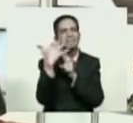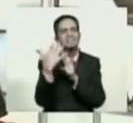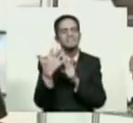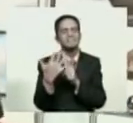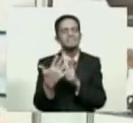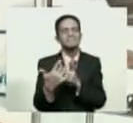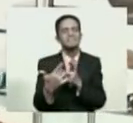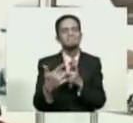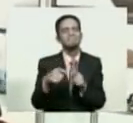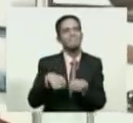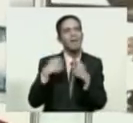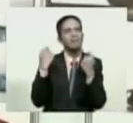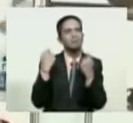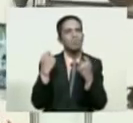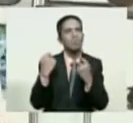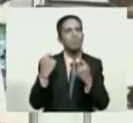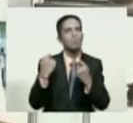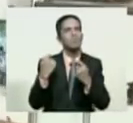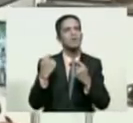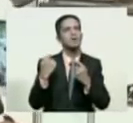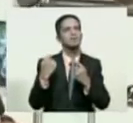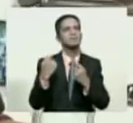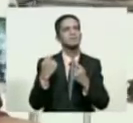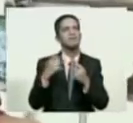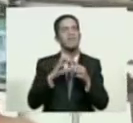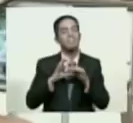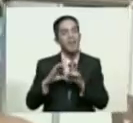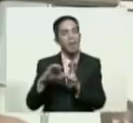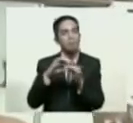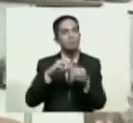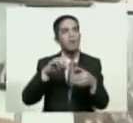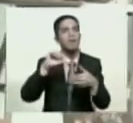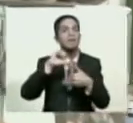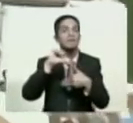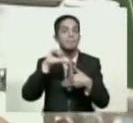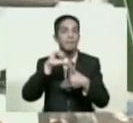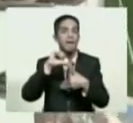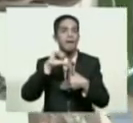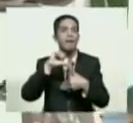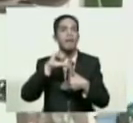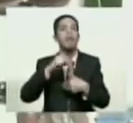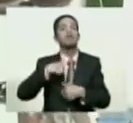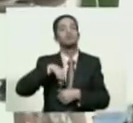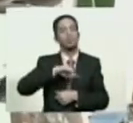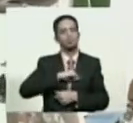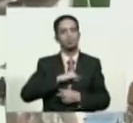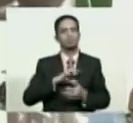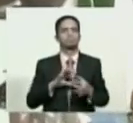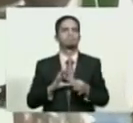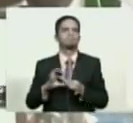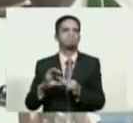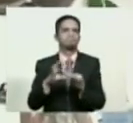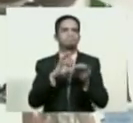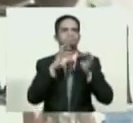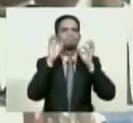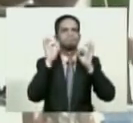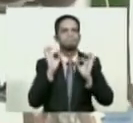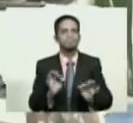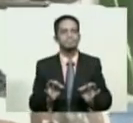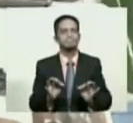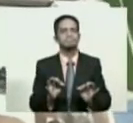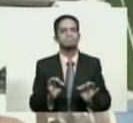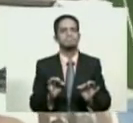de fractura, de fragmentación de la Unión Latinoamericana, nosotros actuemos como un solo bloque, para que